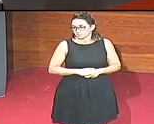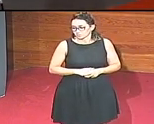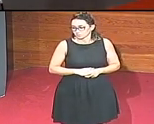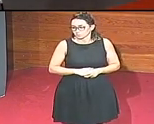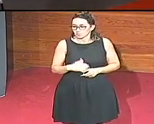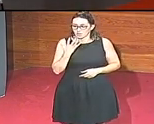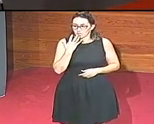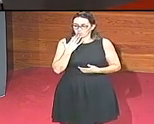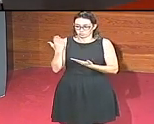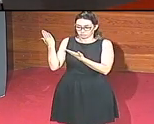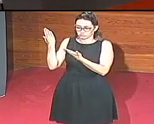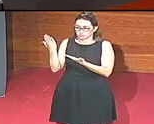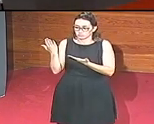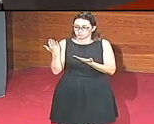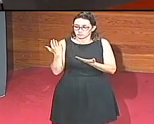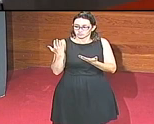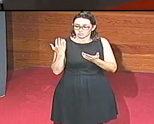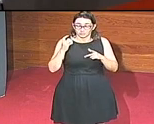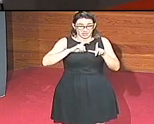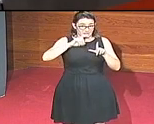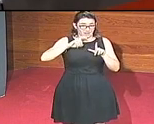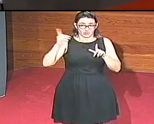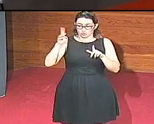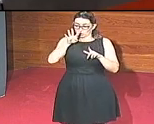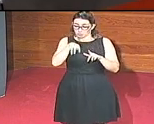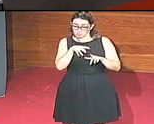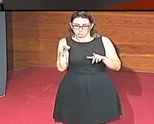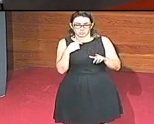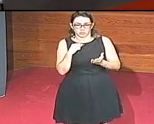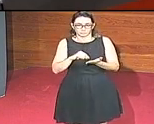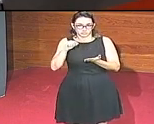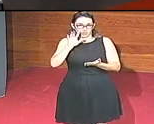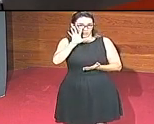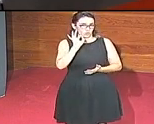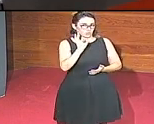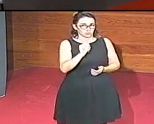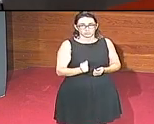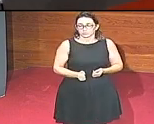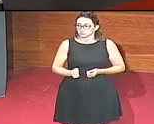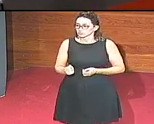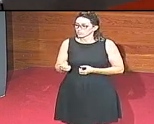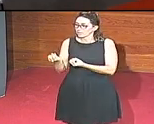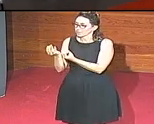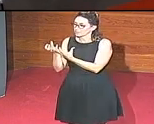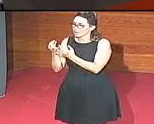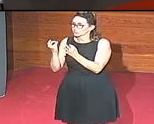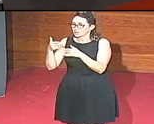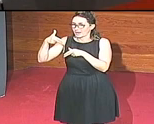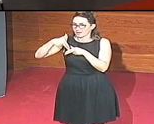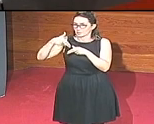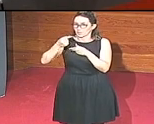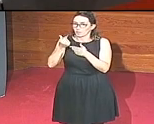por ejemplo este es el típico gráfico que me cuesta 5 minutos te pasan unos datos de la evolución del precio de las gasolinas